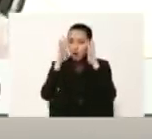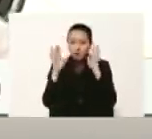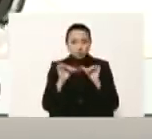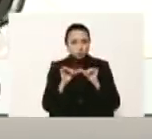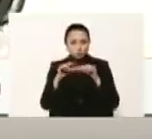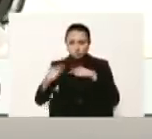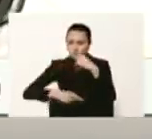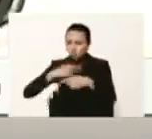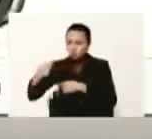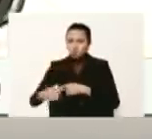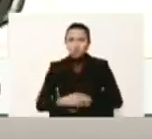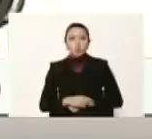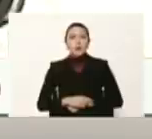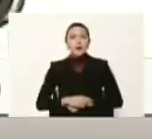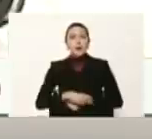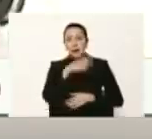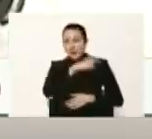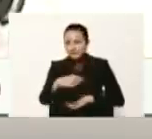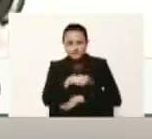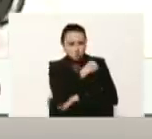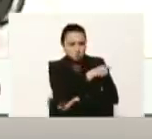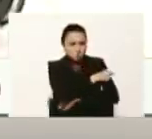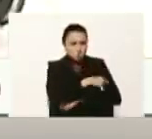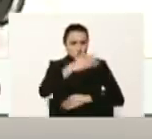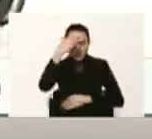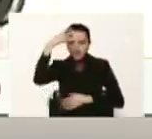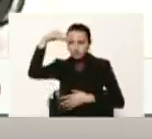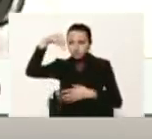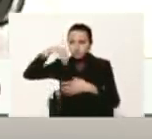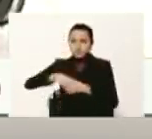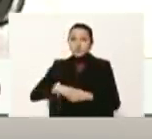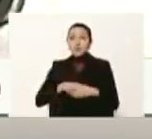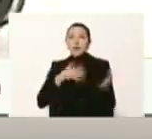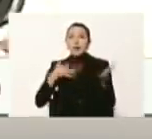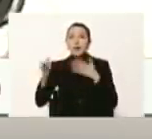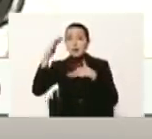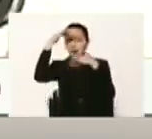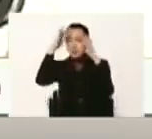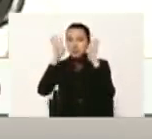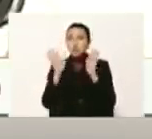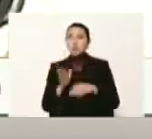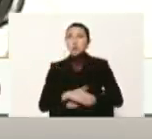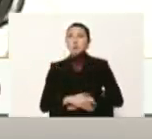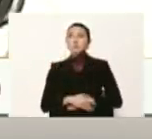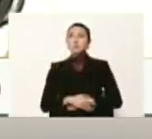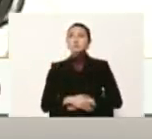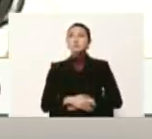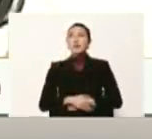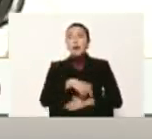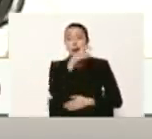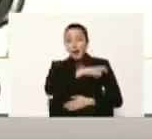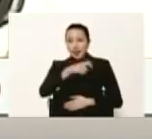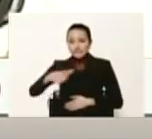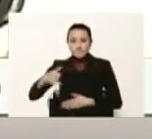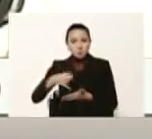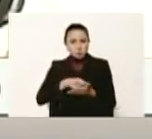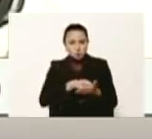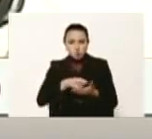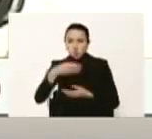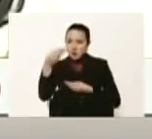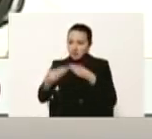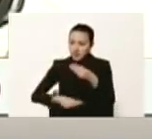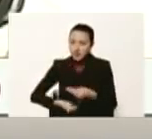diario de quién ingresa a los hospitales, también con la Oficina Nacional de Atención a las Víctimas, de Atención